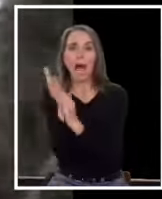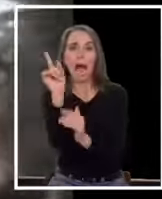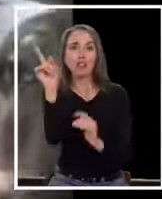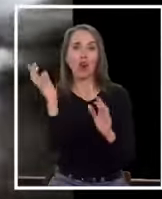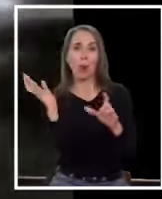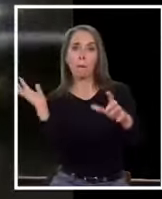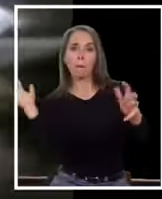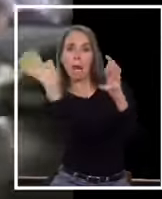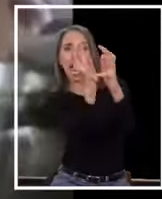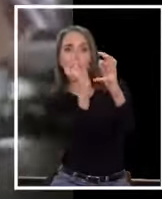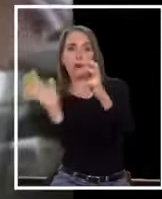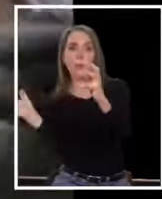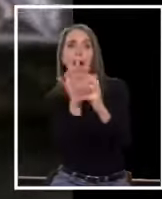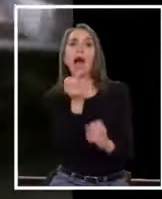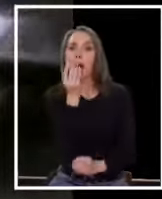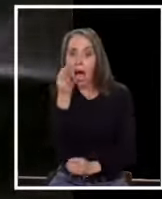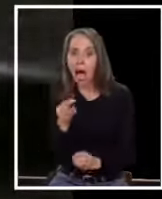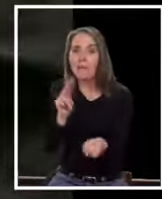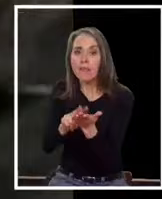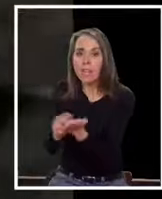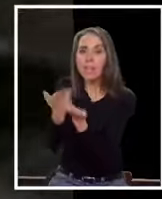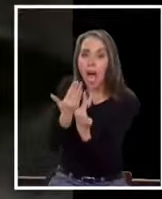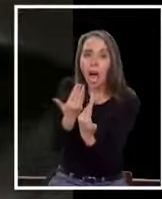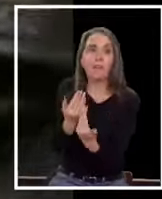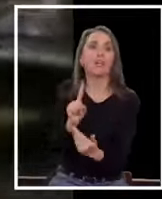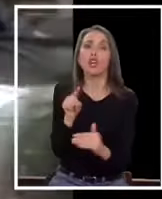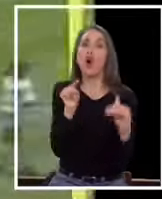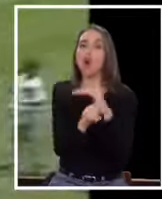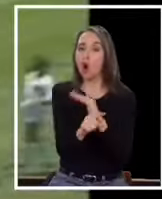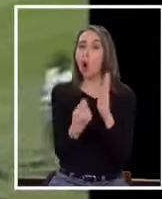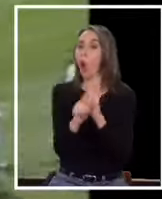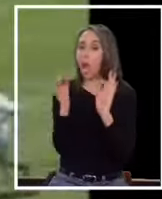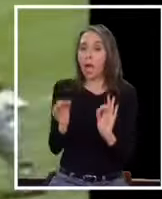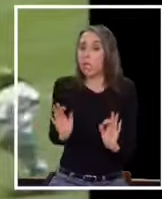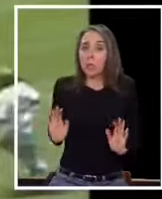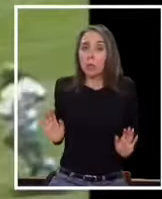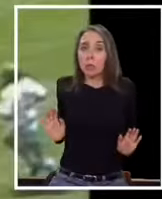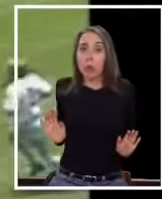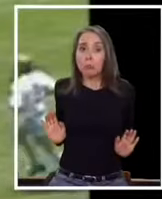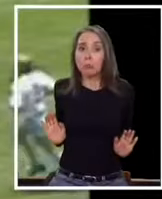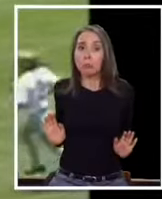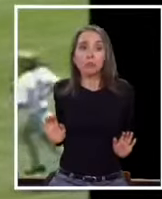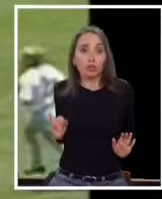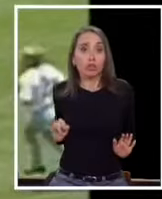No, Maradona. Sincero, Maradona. Sincero, gol legítimo. Sí.